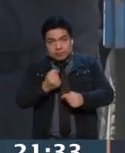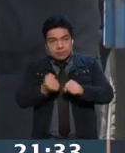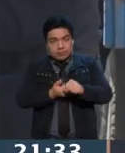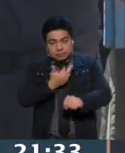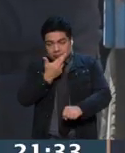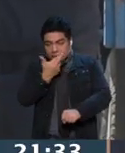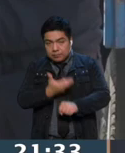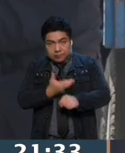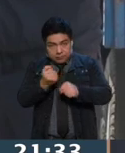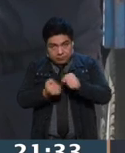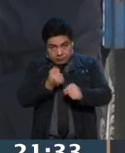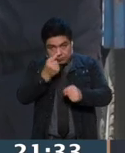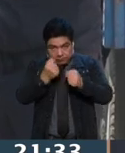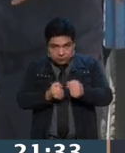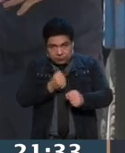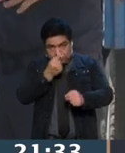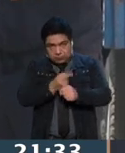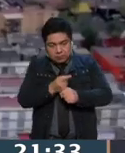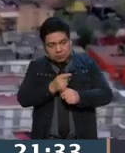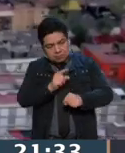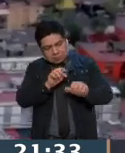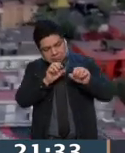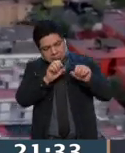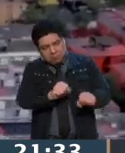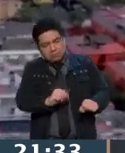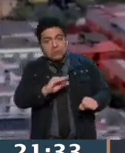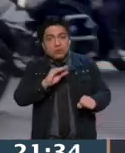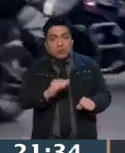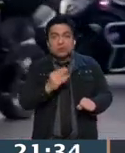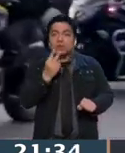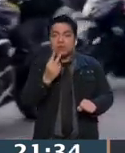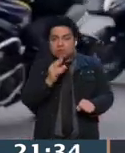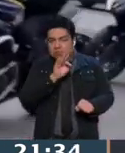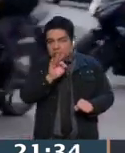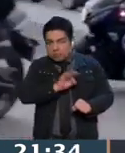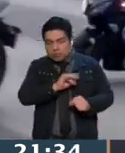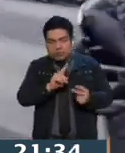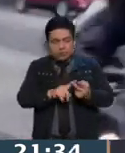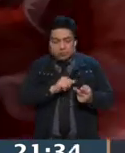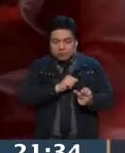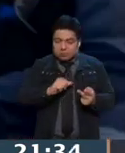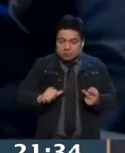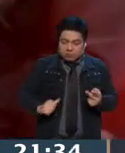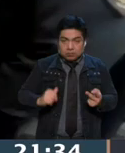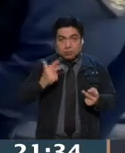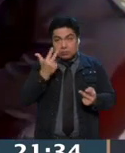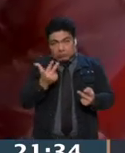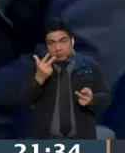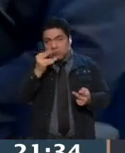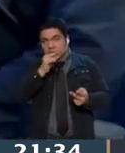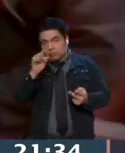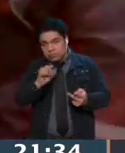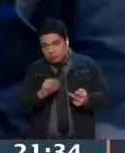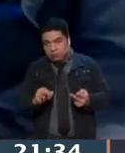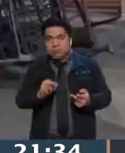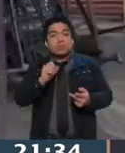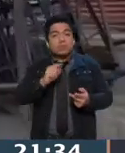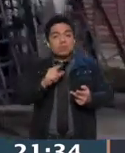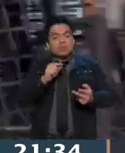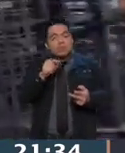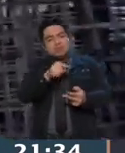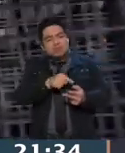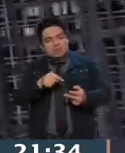Secretaría de Seguridad Ciudadana, ha detenido al 92% y las alcaldías al 8%, y se lanzó contra